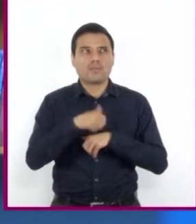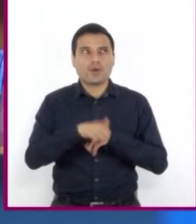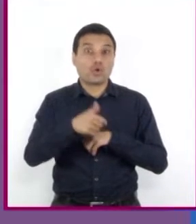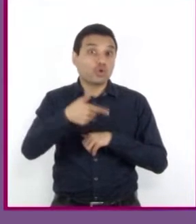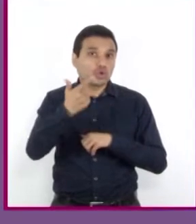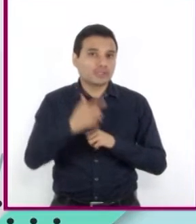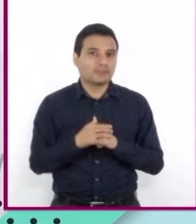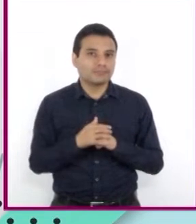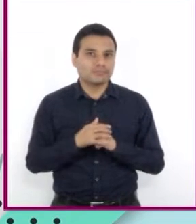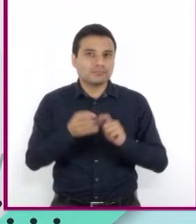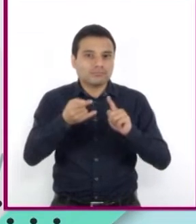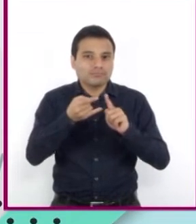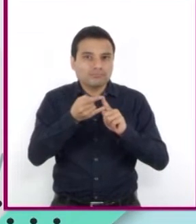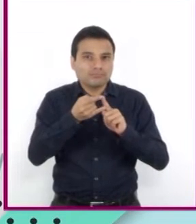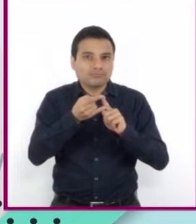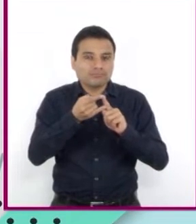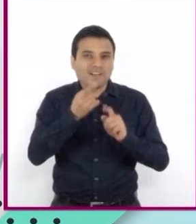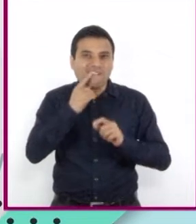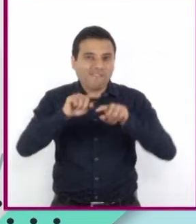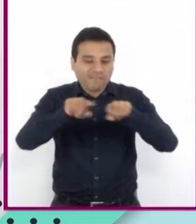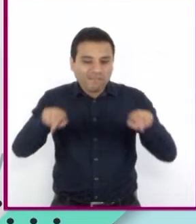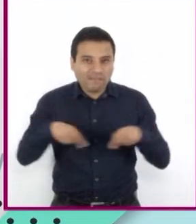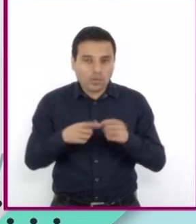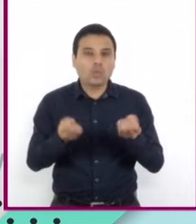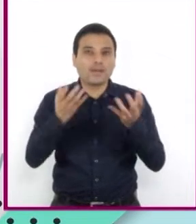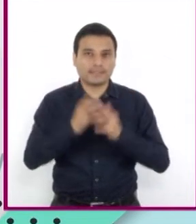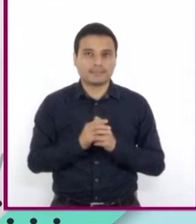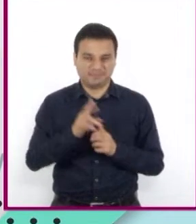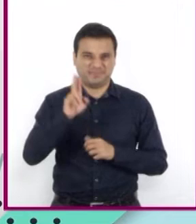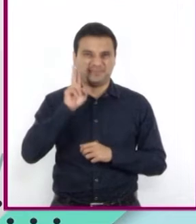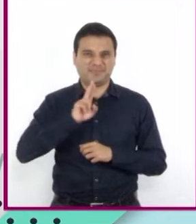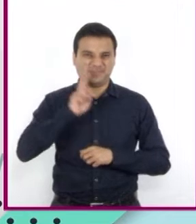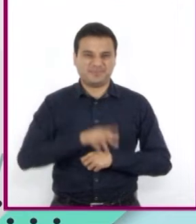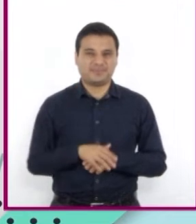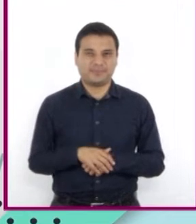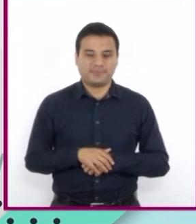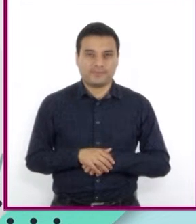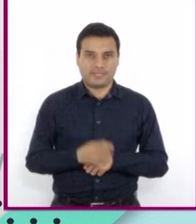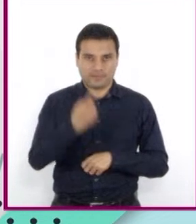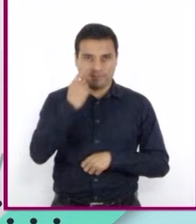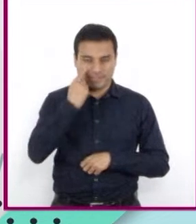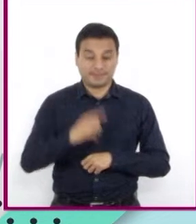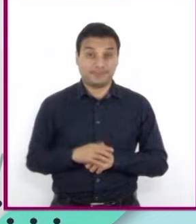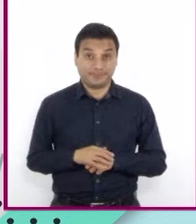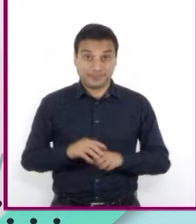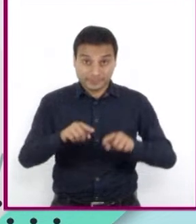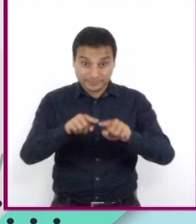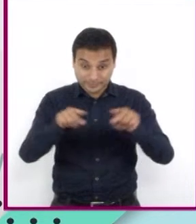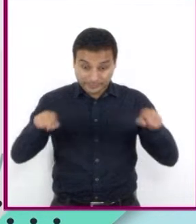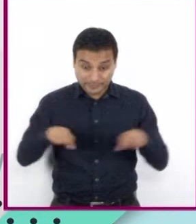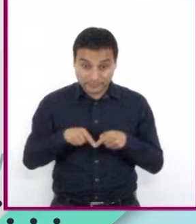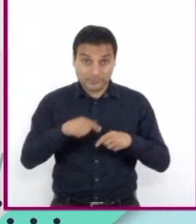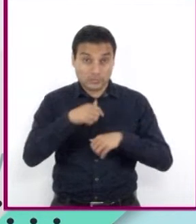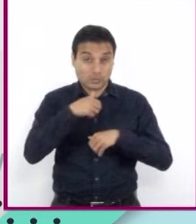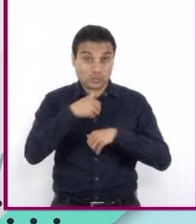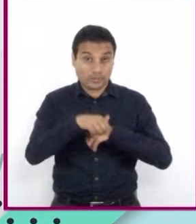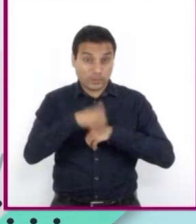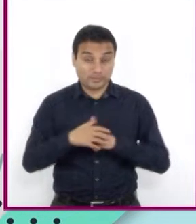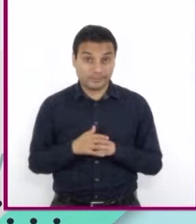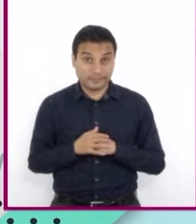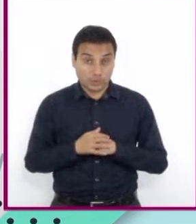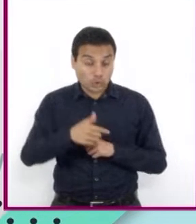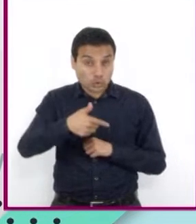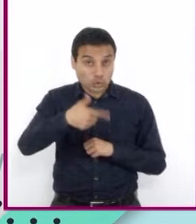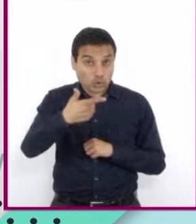12? Necesitamos conocer el total de losetas de un estanque que en la sucesión matemática ocupa el